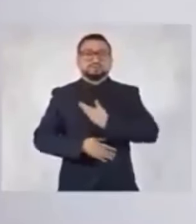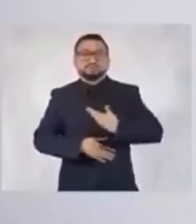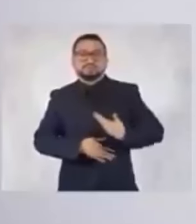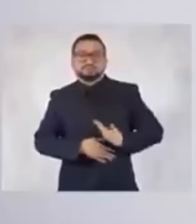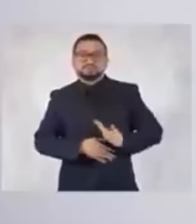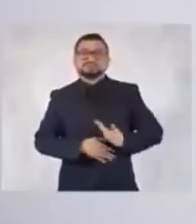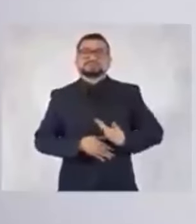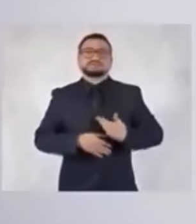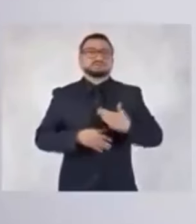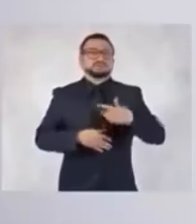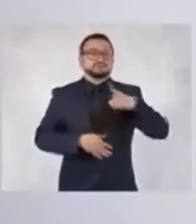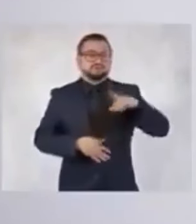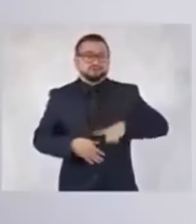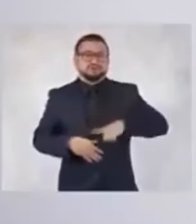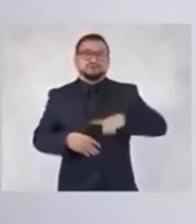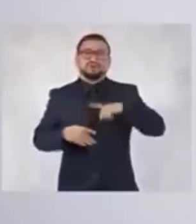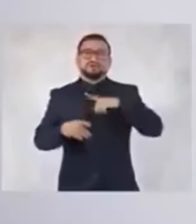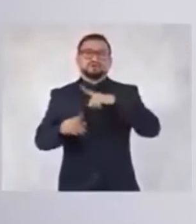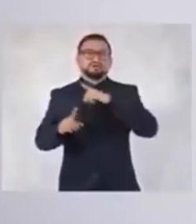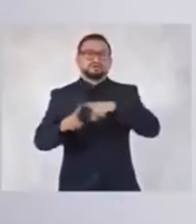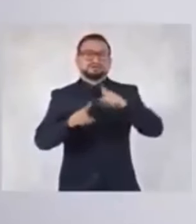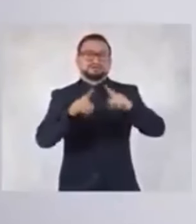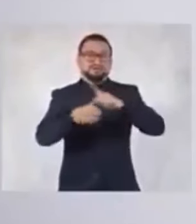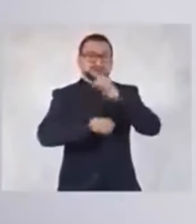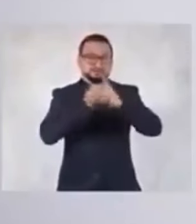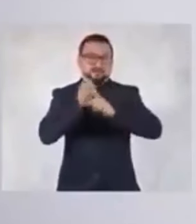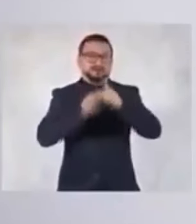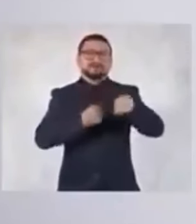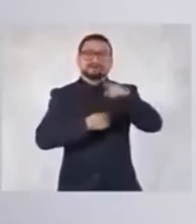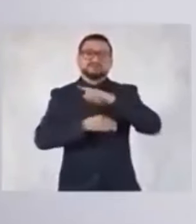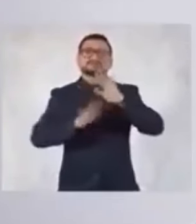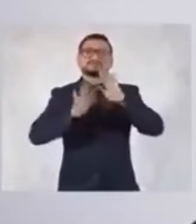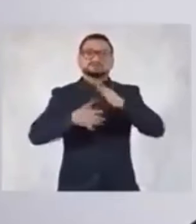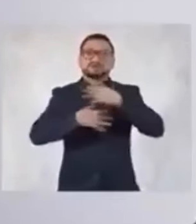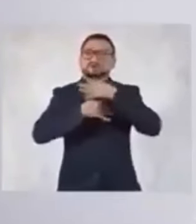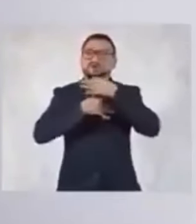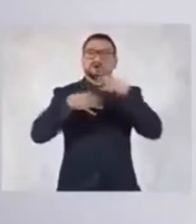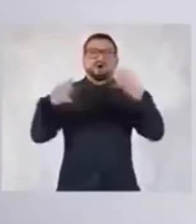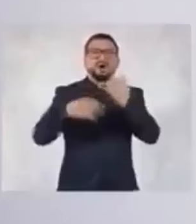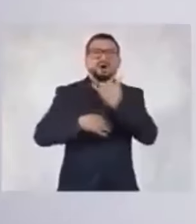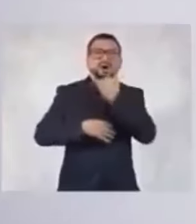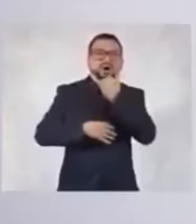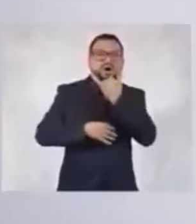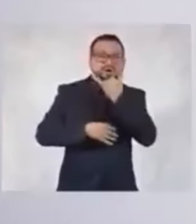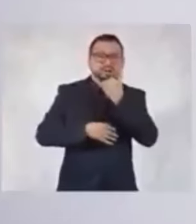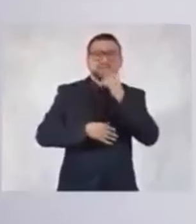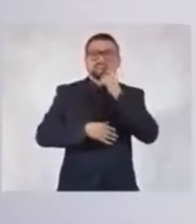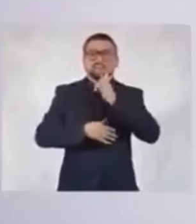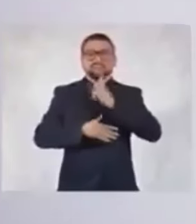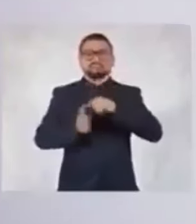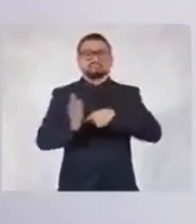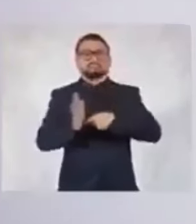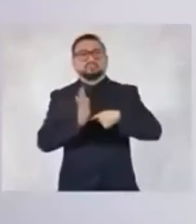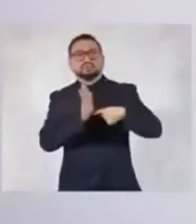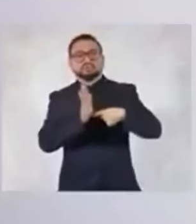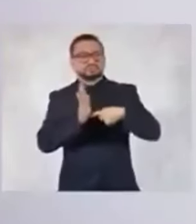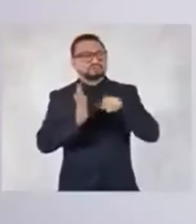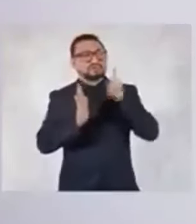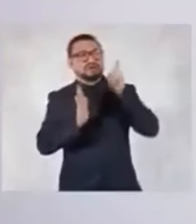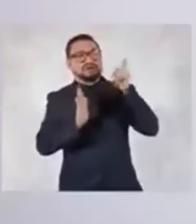presidentes o gobernantes de distintos lugares del mundo para ver si se